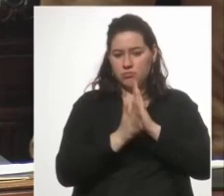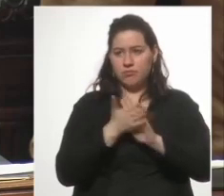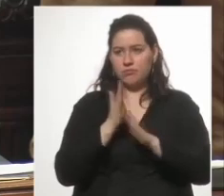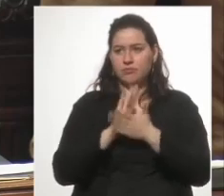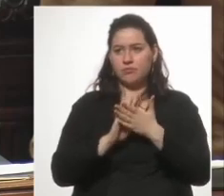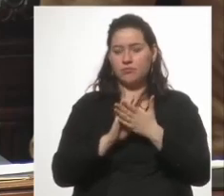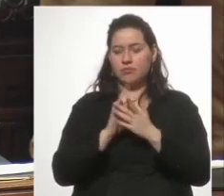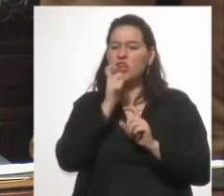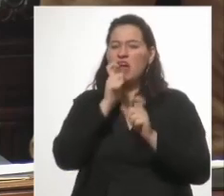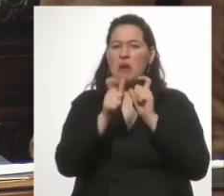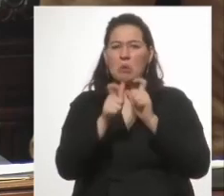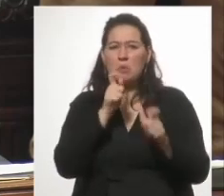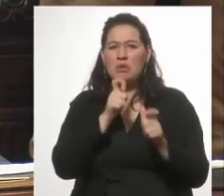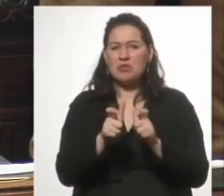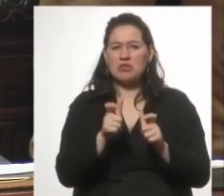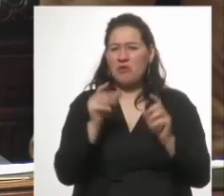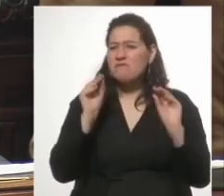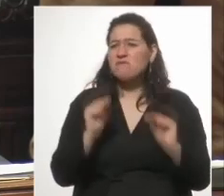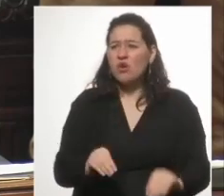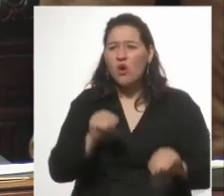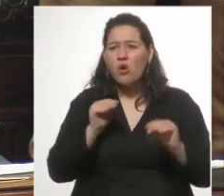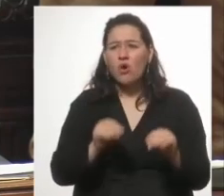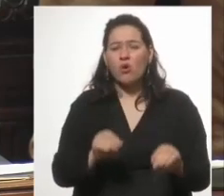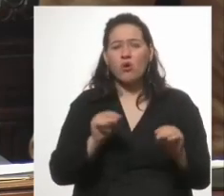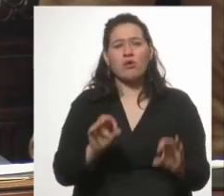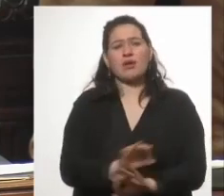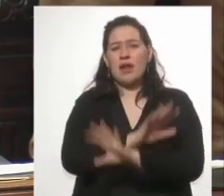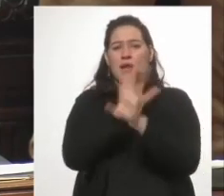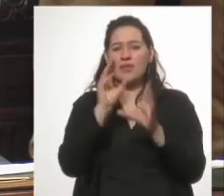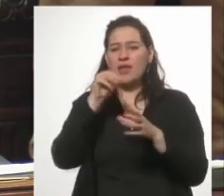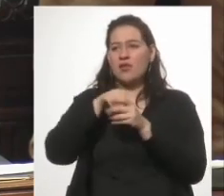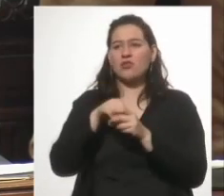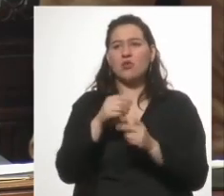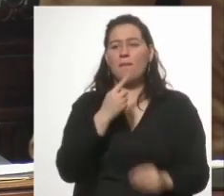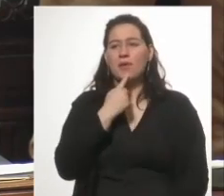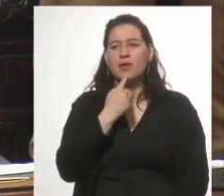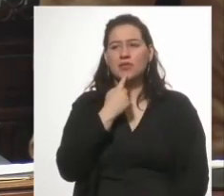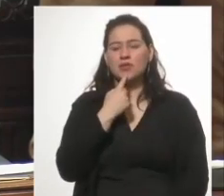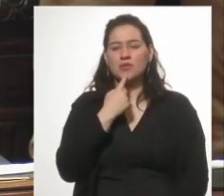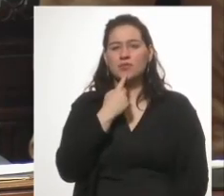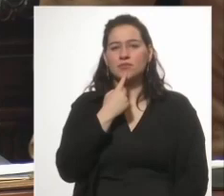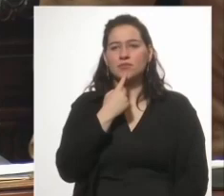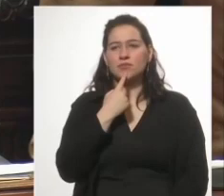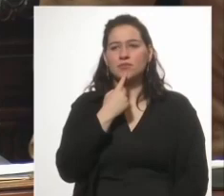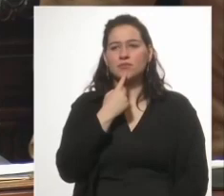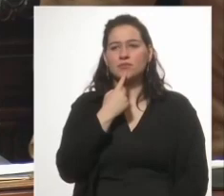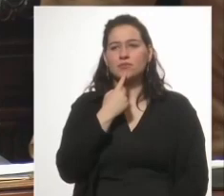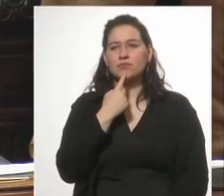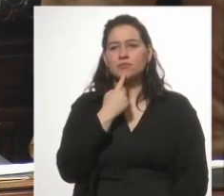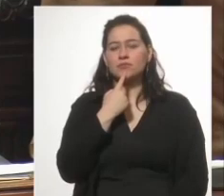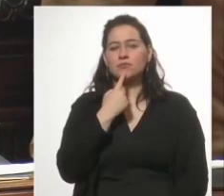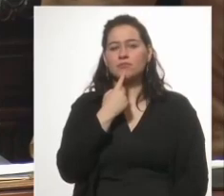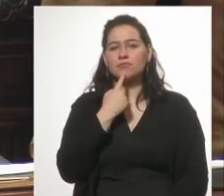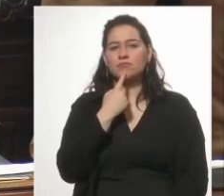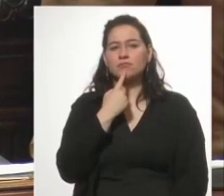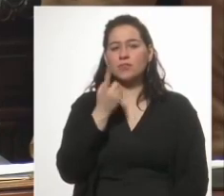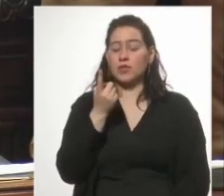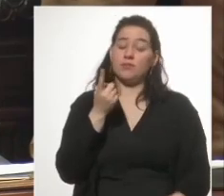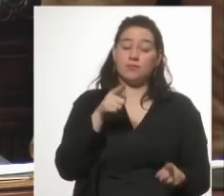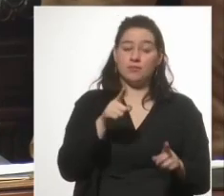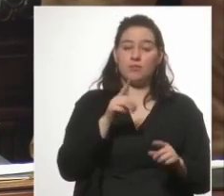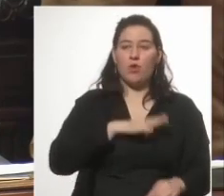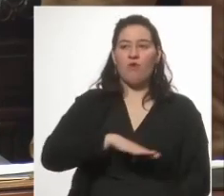en argumentos tan débiles y claramente politizados. Sin embargo, esa ofensa